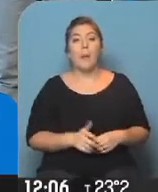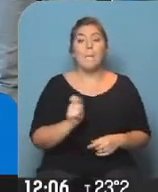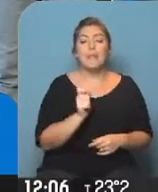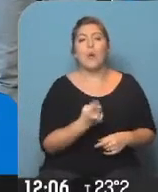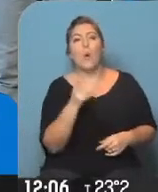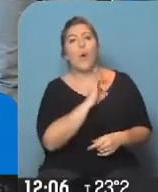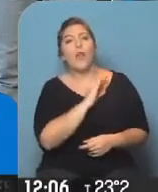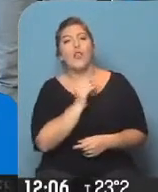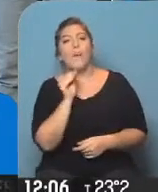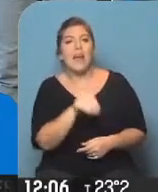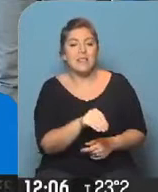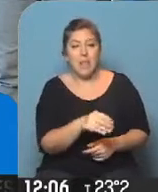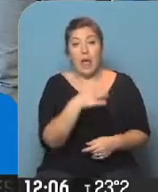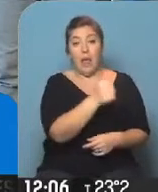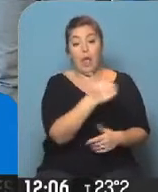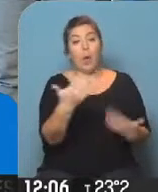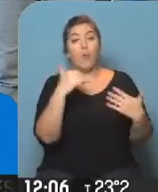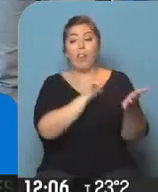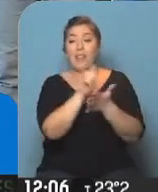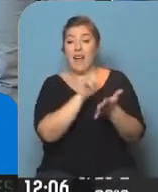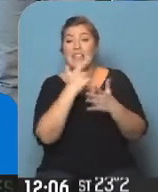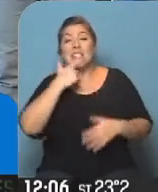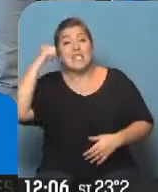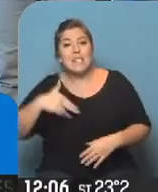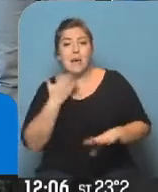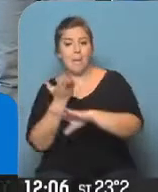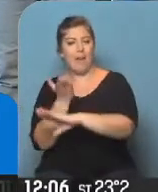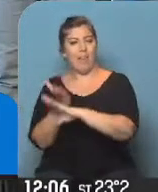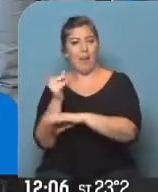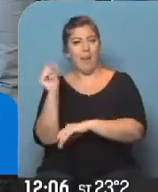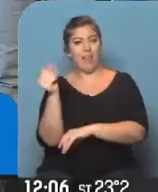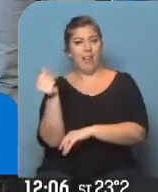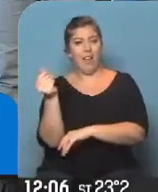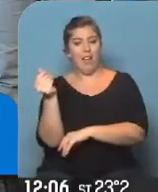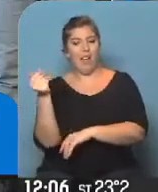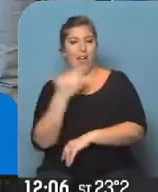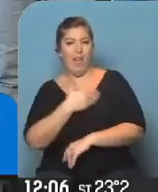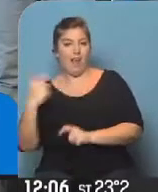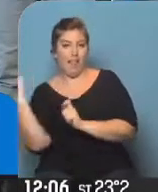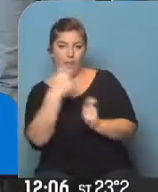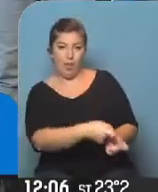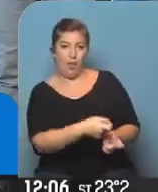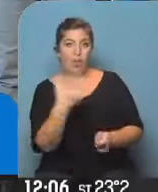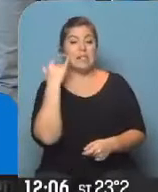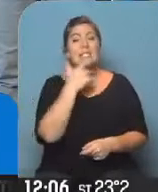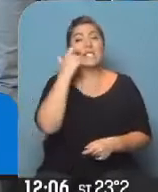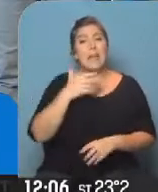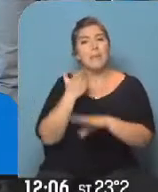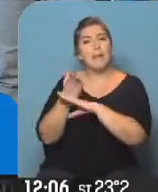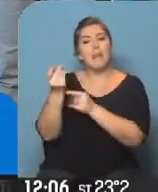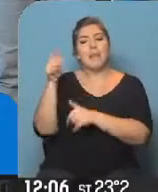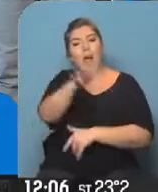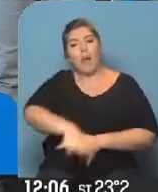más, Aerolíneas pueda volar sin pedirle plata al Estado Nacional, sin pedirle plata al resto de los argentinos para poder